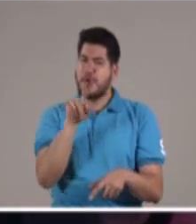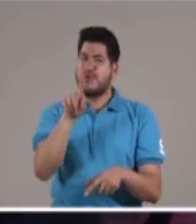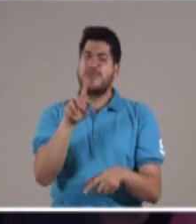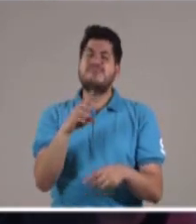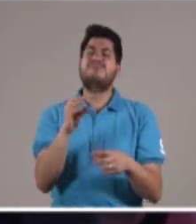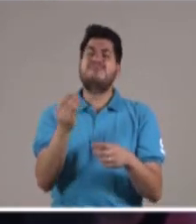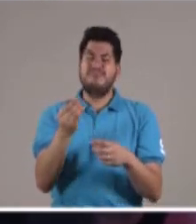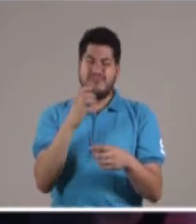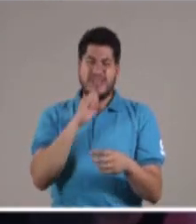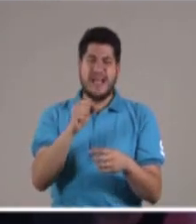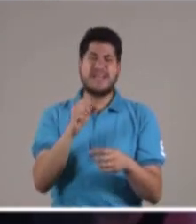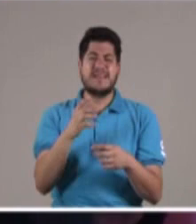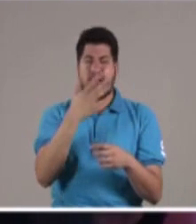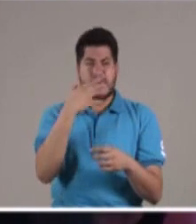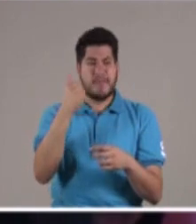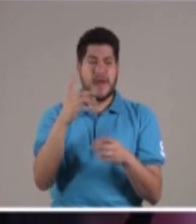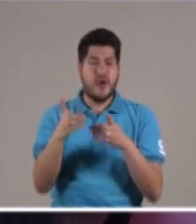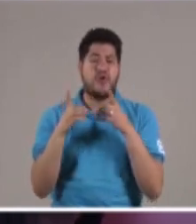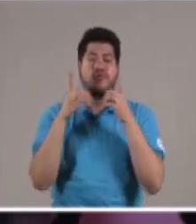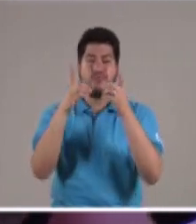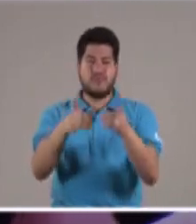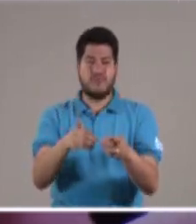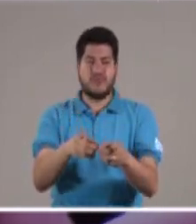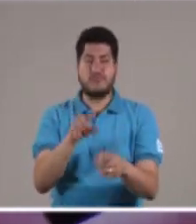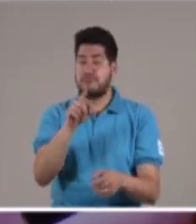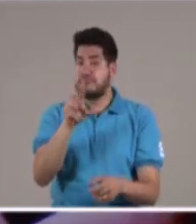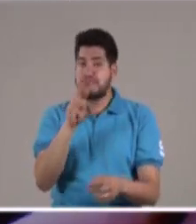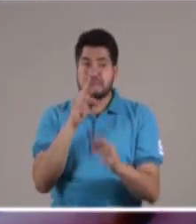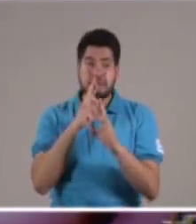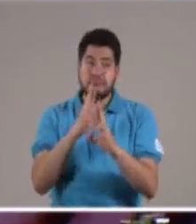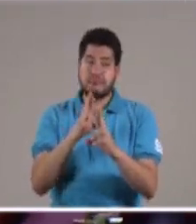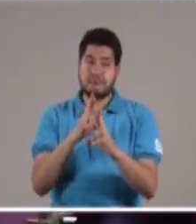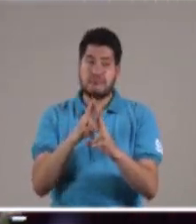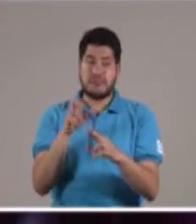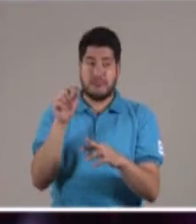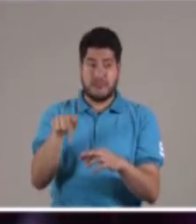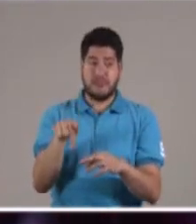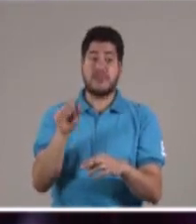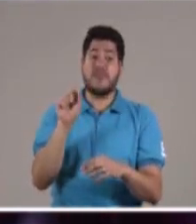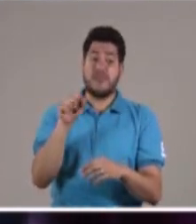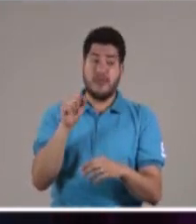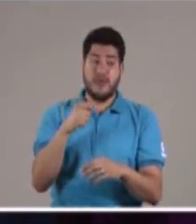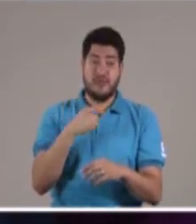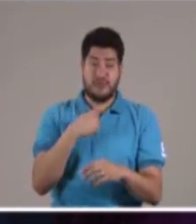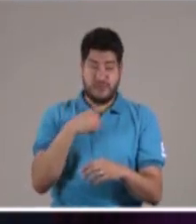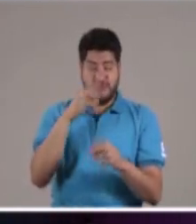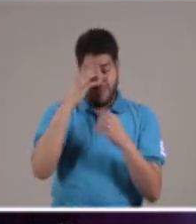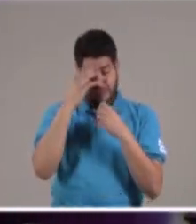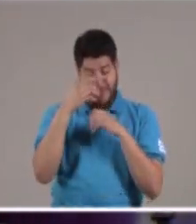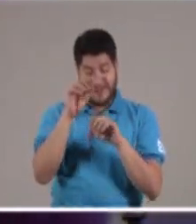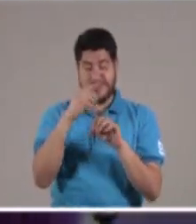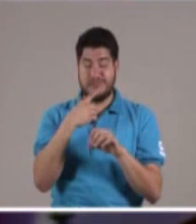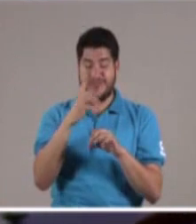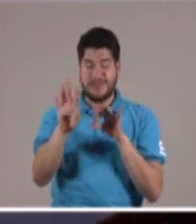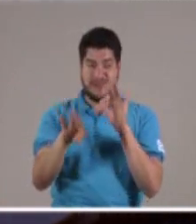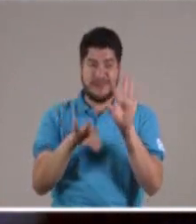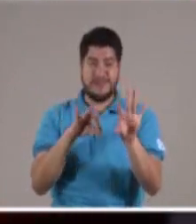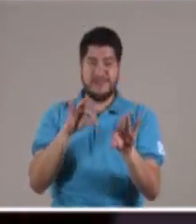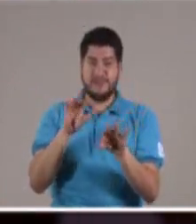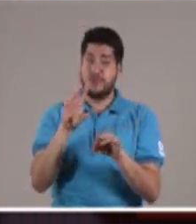Cuáles son los mejores dones no me contesta es que ahora sí le estoy haciendo caso hermano Sergio